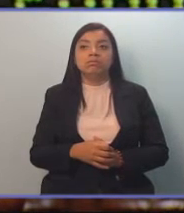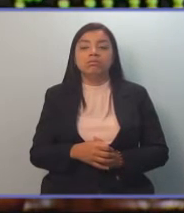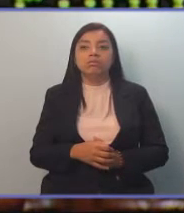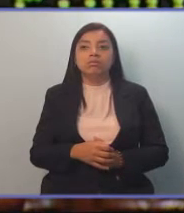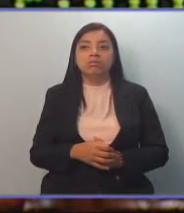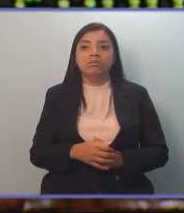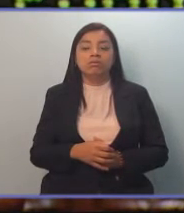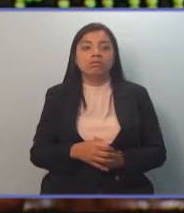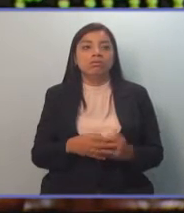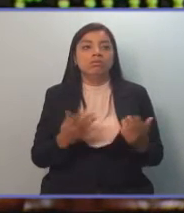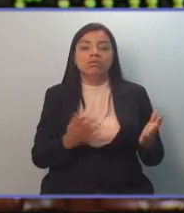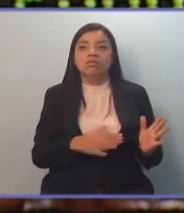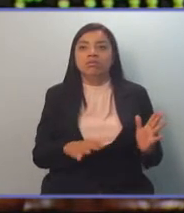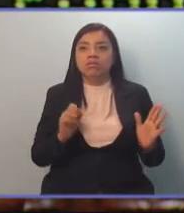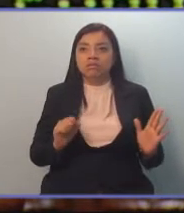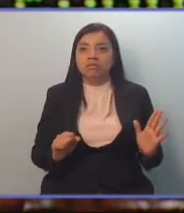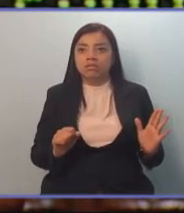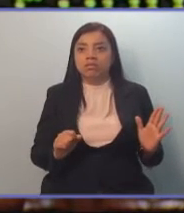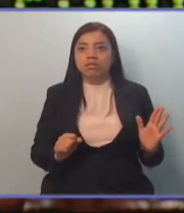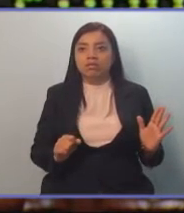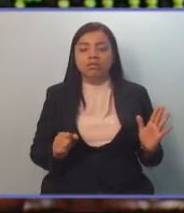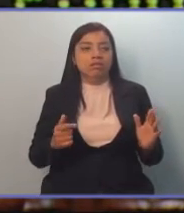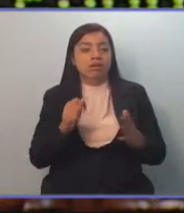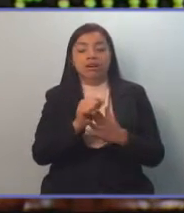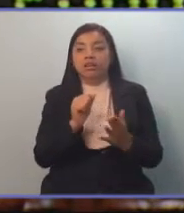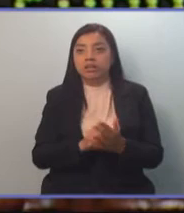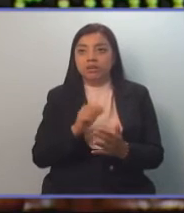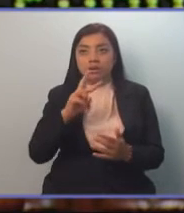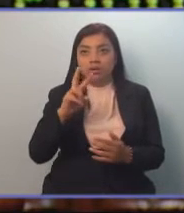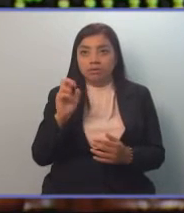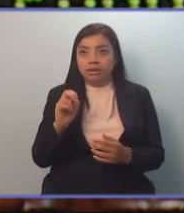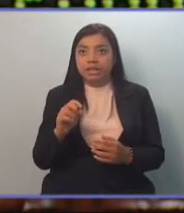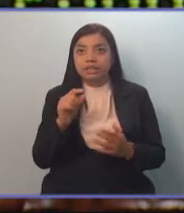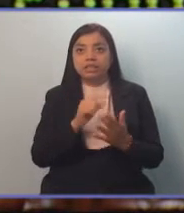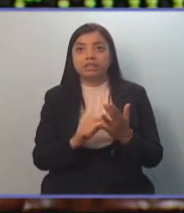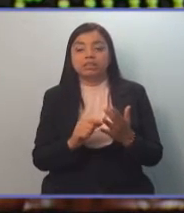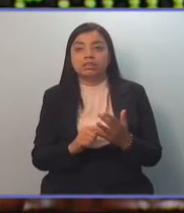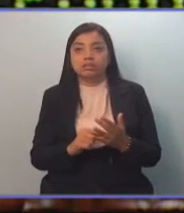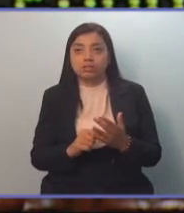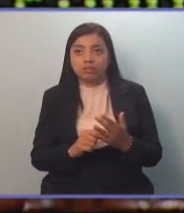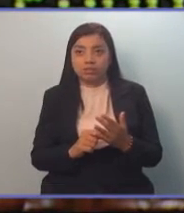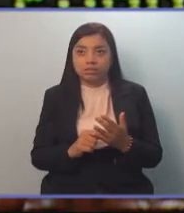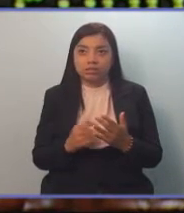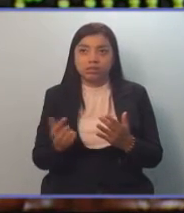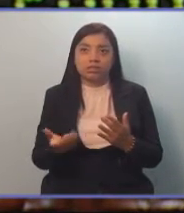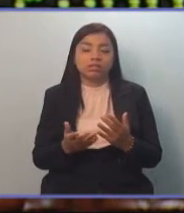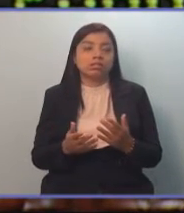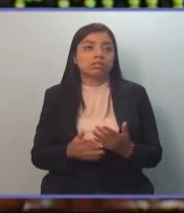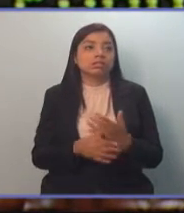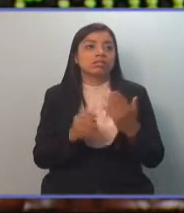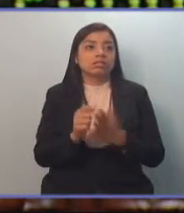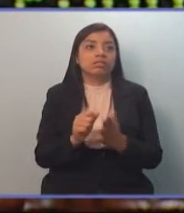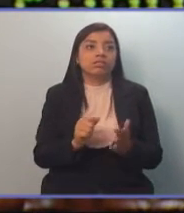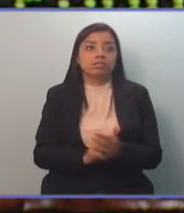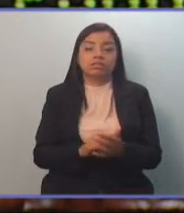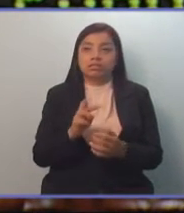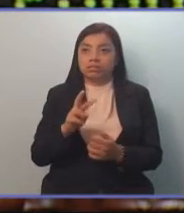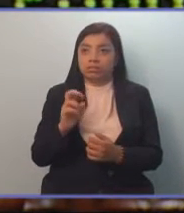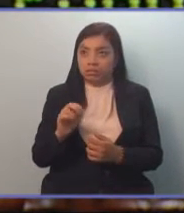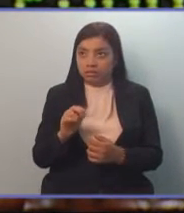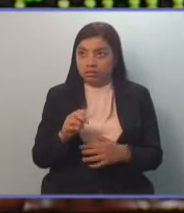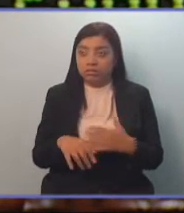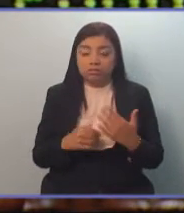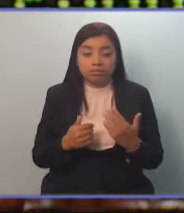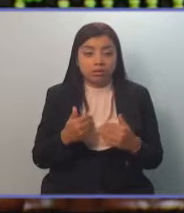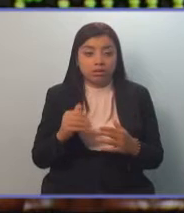Artículo 4. Refórmese el artículo 20, inciso primero y numeral 6 así. Artículo 20. Para